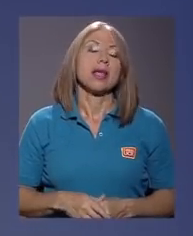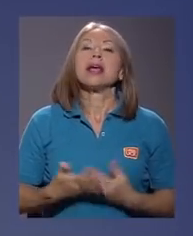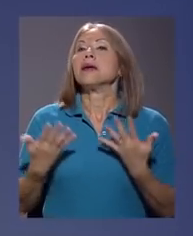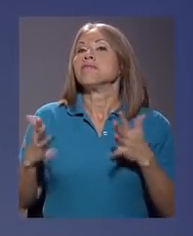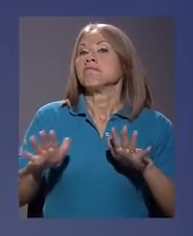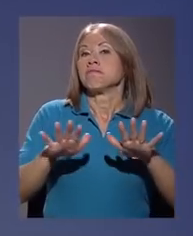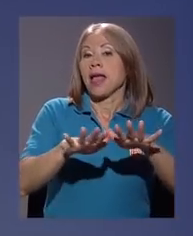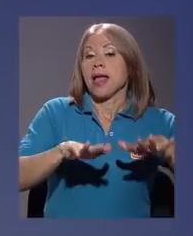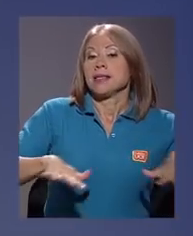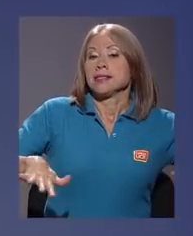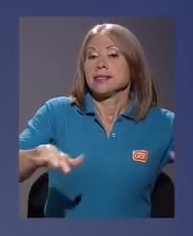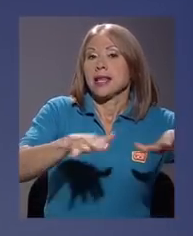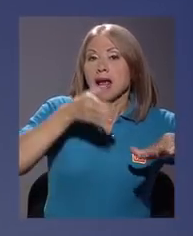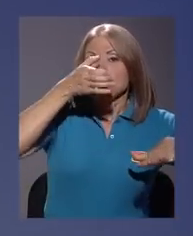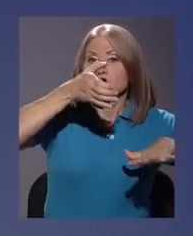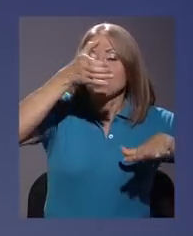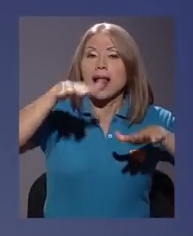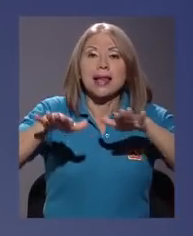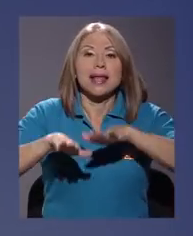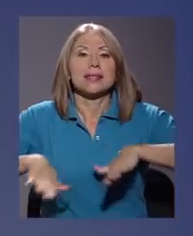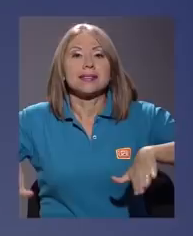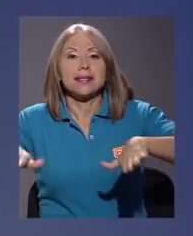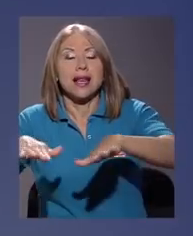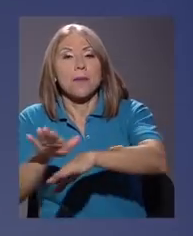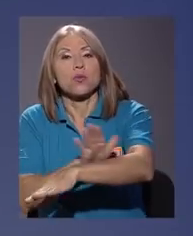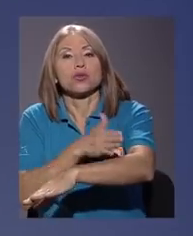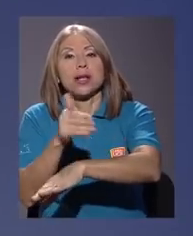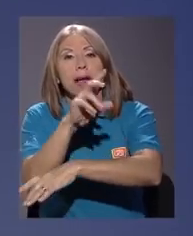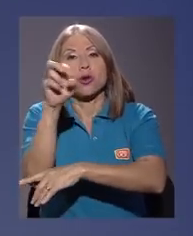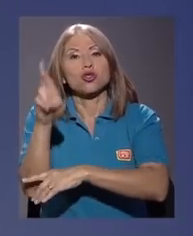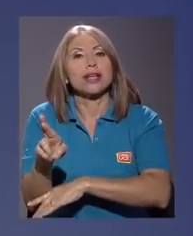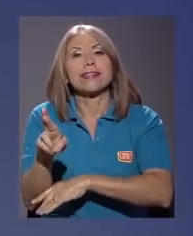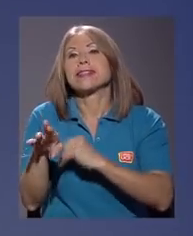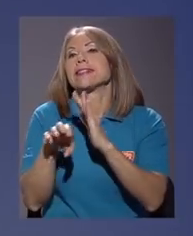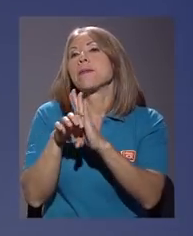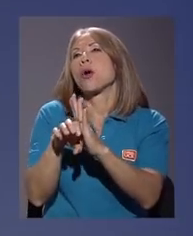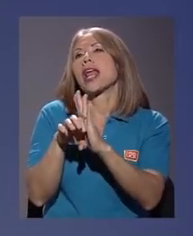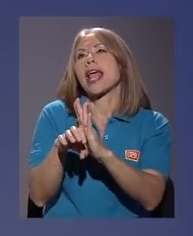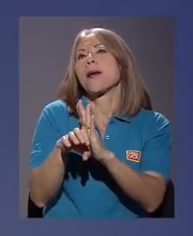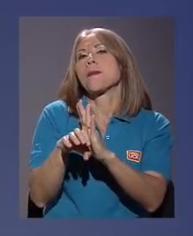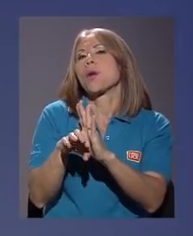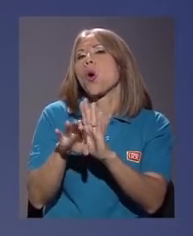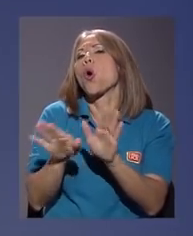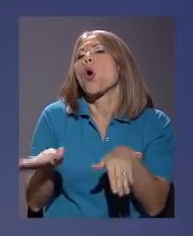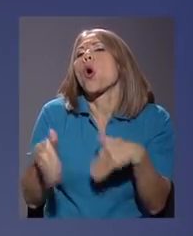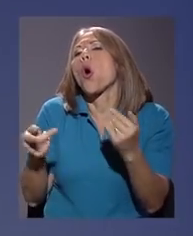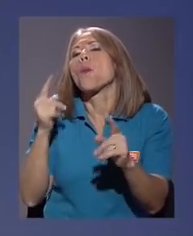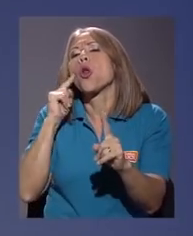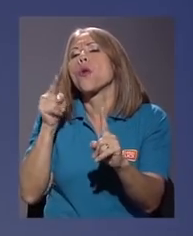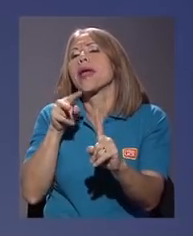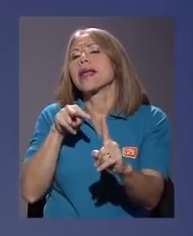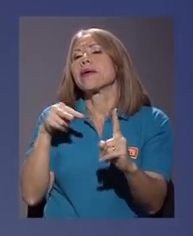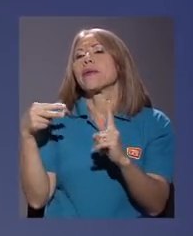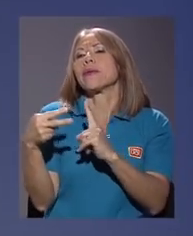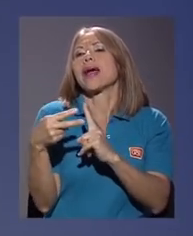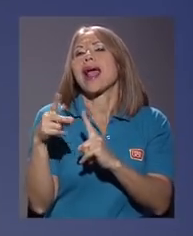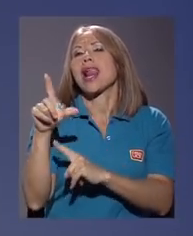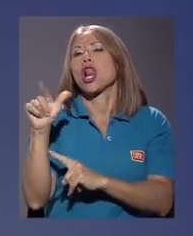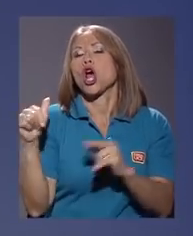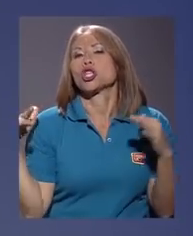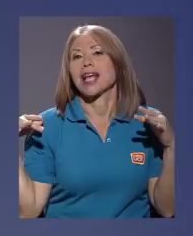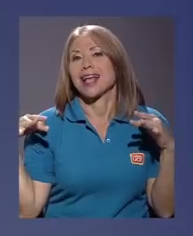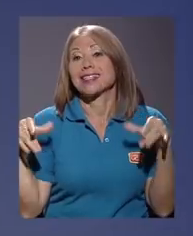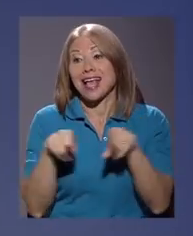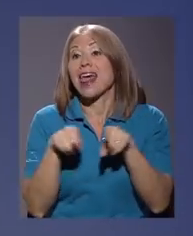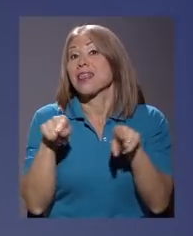musical costarricense en en lugares como Los Ángeles donde está radicado Y además que es una meca de la industria